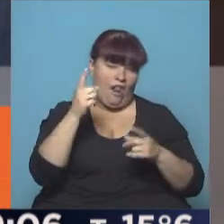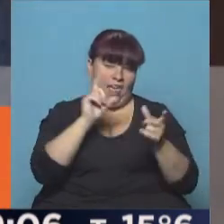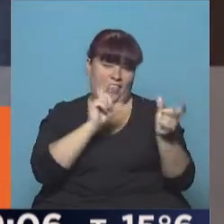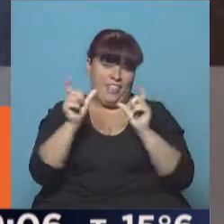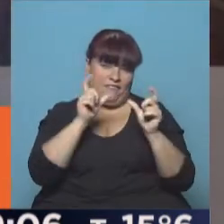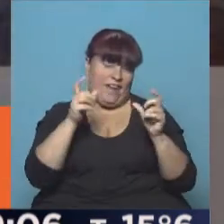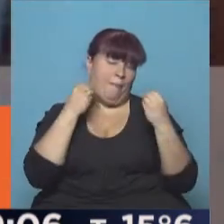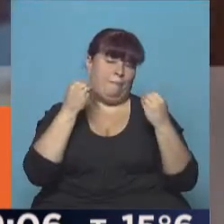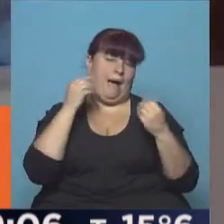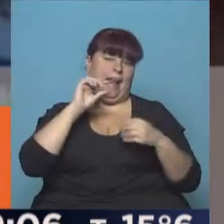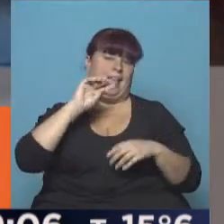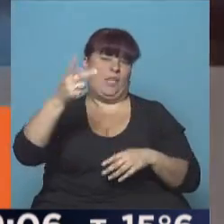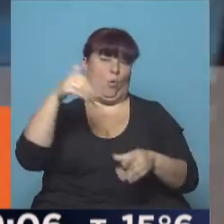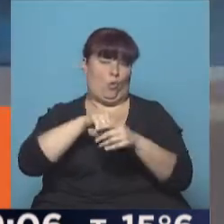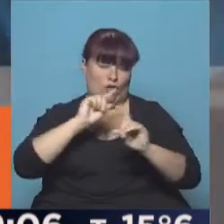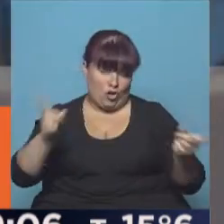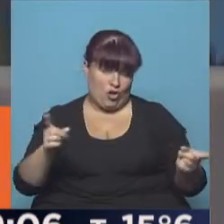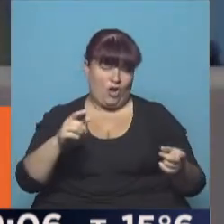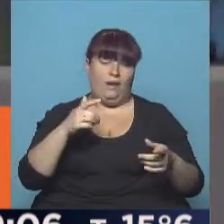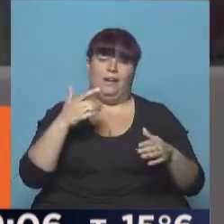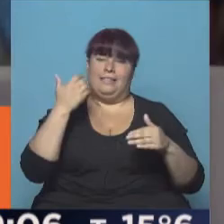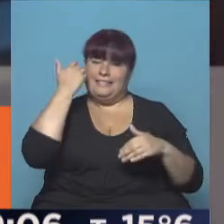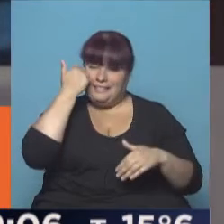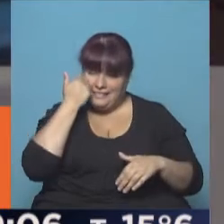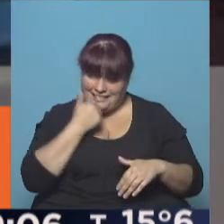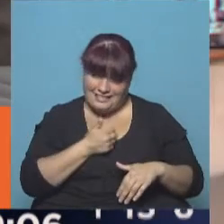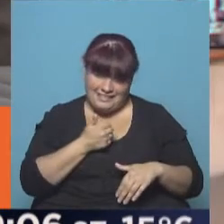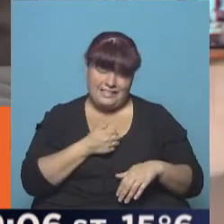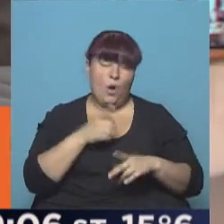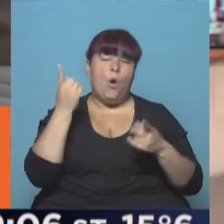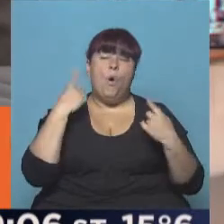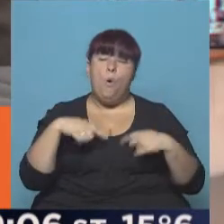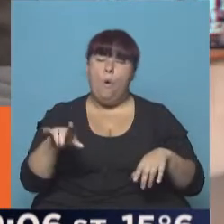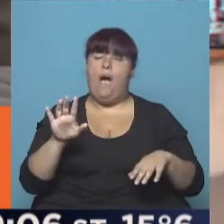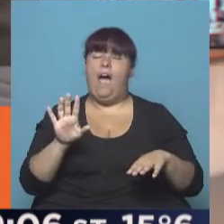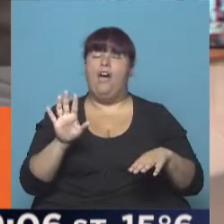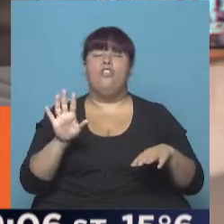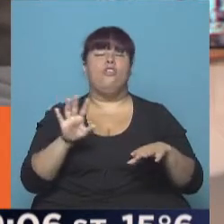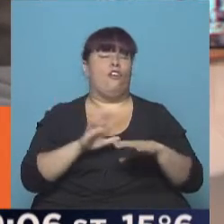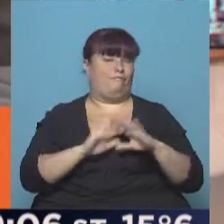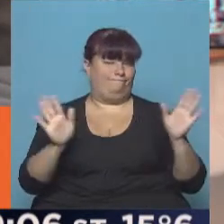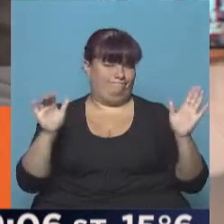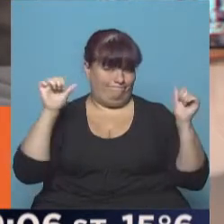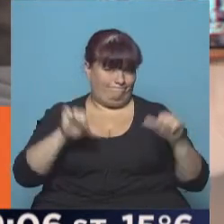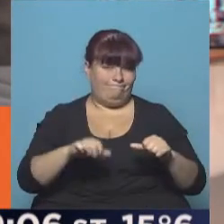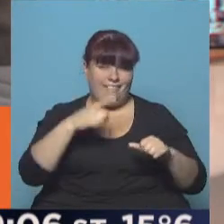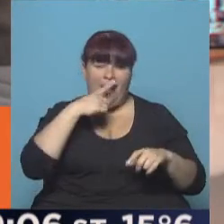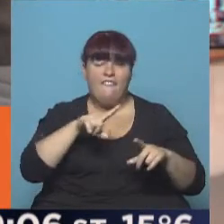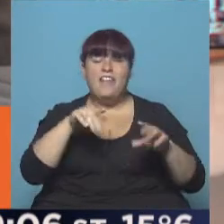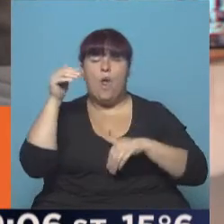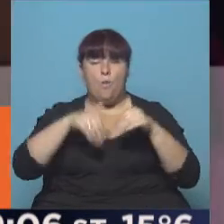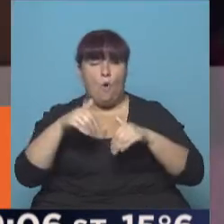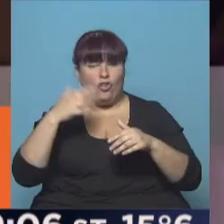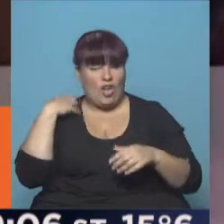diferencia mágica para evitar el balotaje. Se queda muy cerca y una vez que no puede lograr definir y cerrar la elección